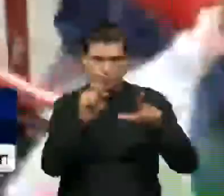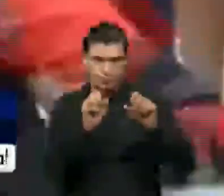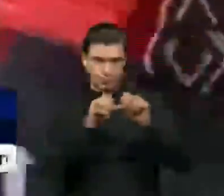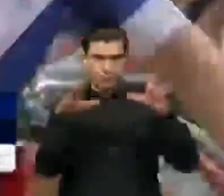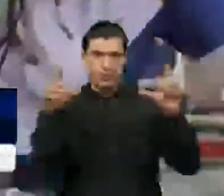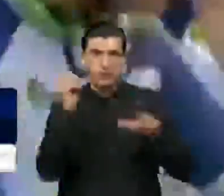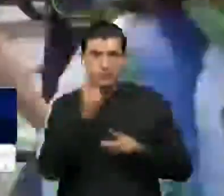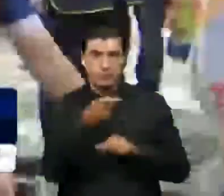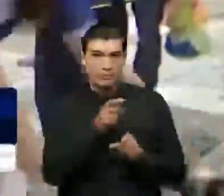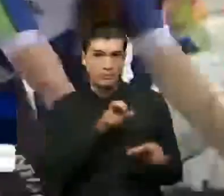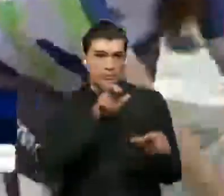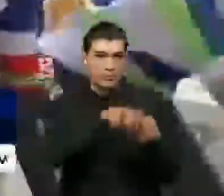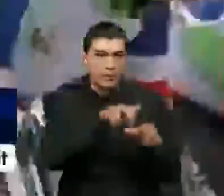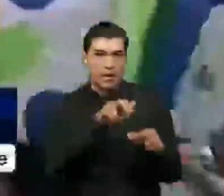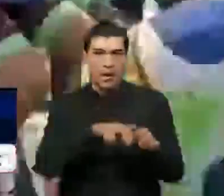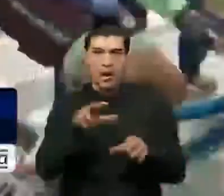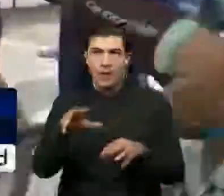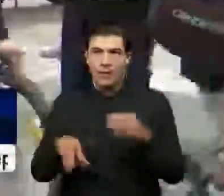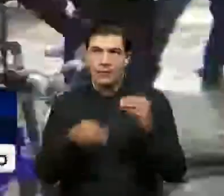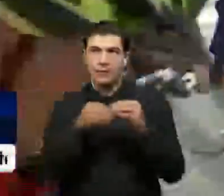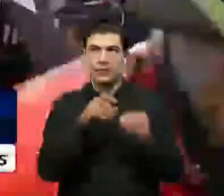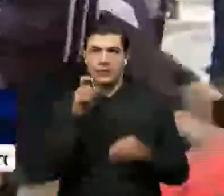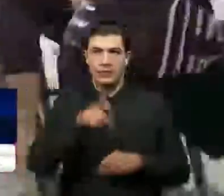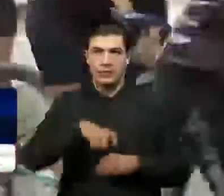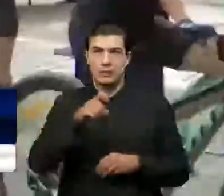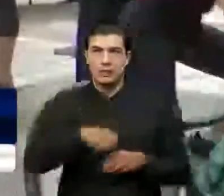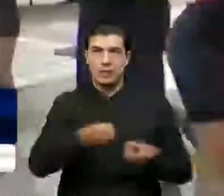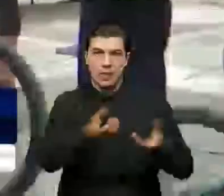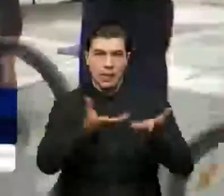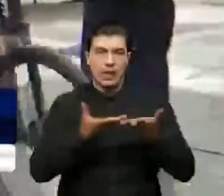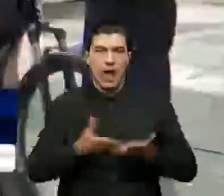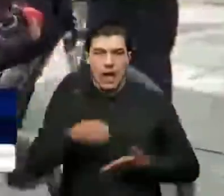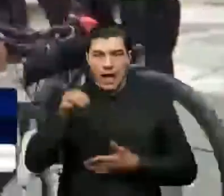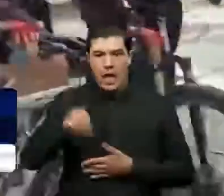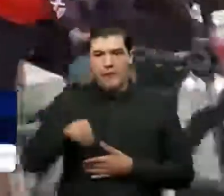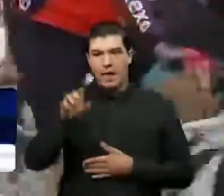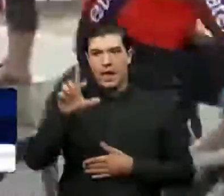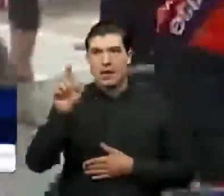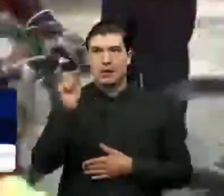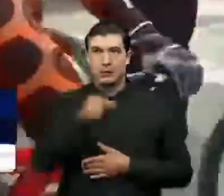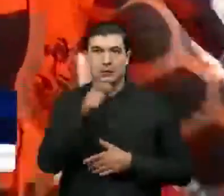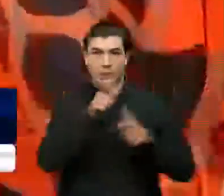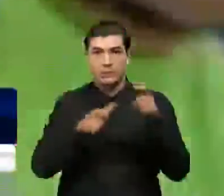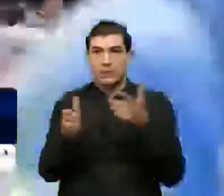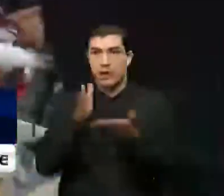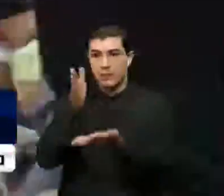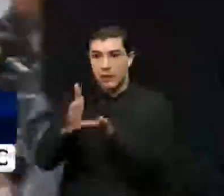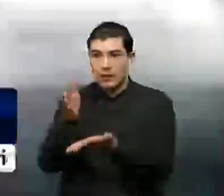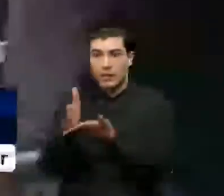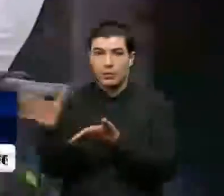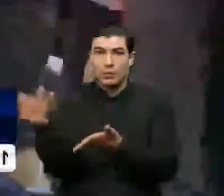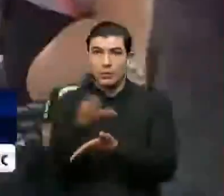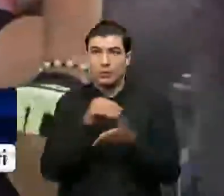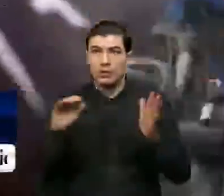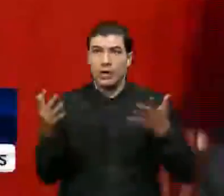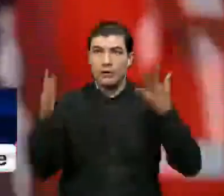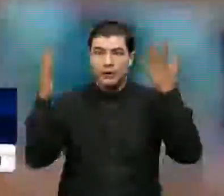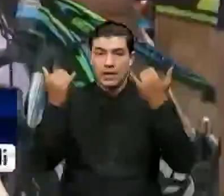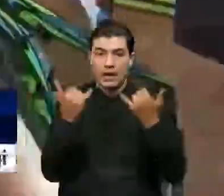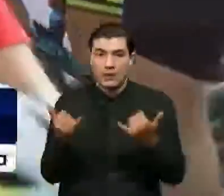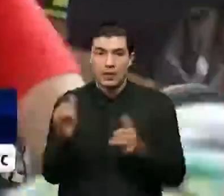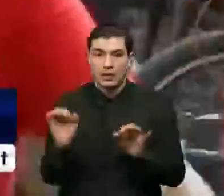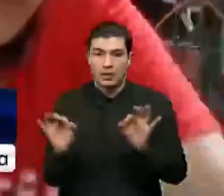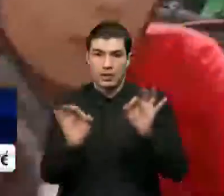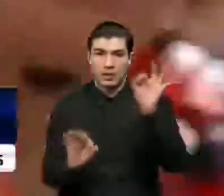llegan se inscriben además necesitamos que nos den en la talla de la camisa porque la idea es que los que vayan a todos nuestros eventos que actualmente